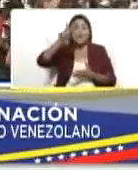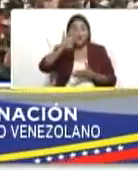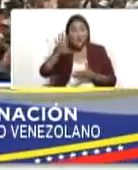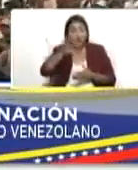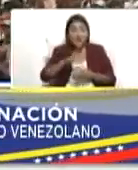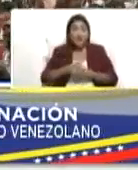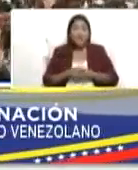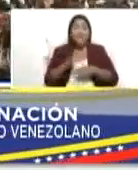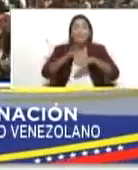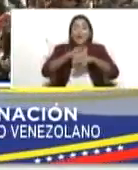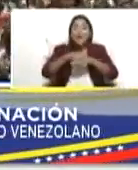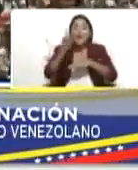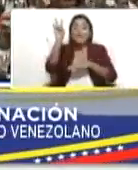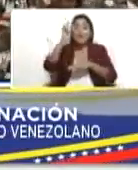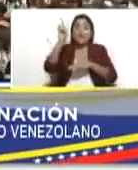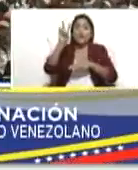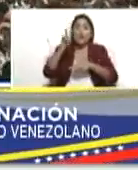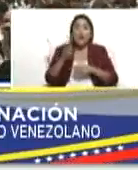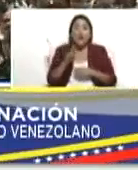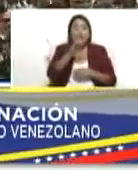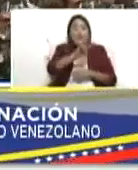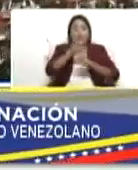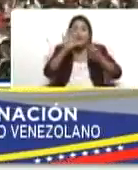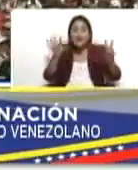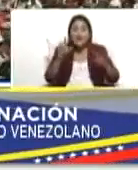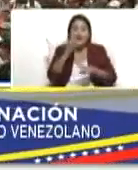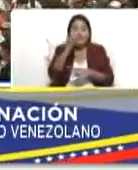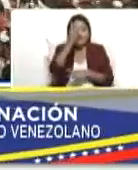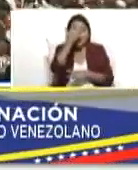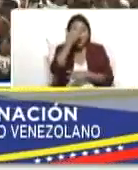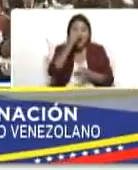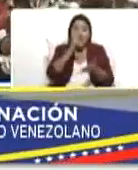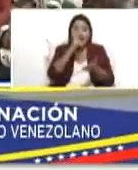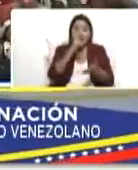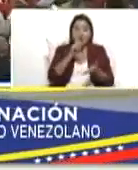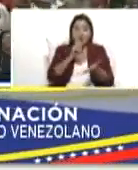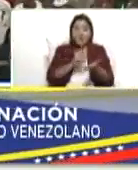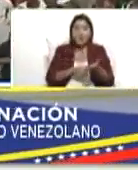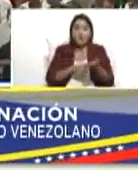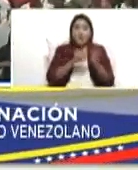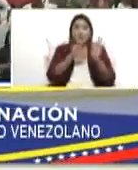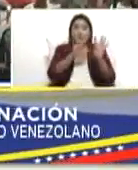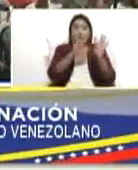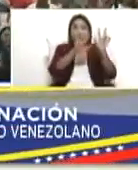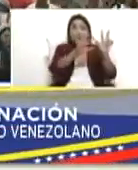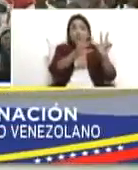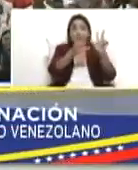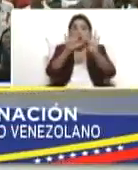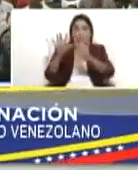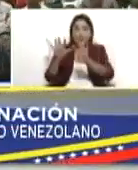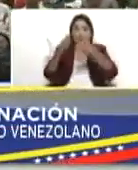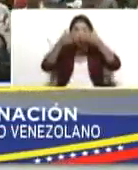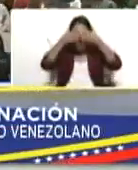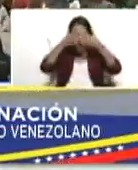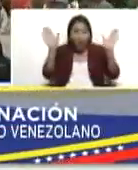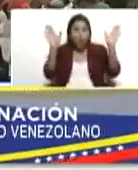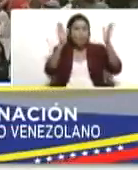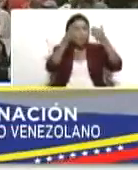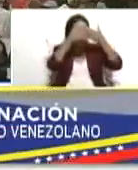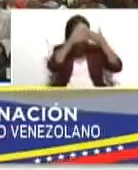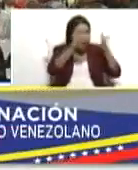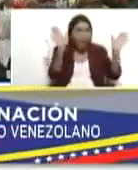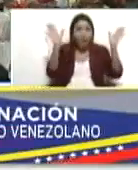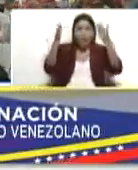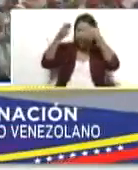el despertar de aquel 27 de febrero del 89 desde el despertar de aquella rebelión